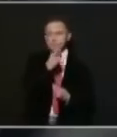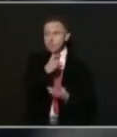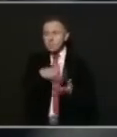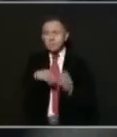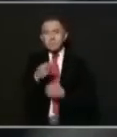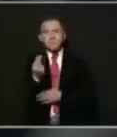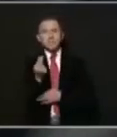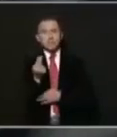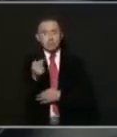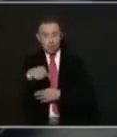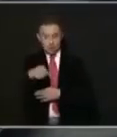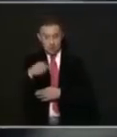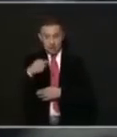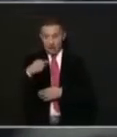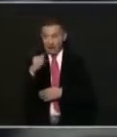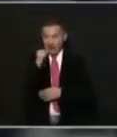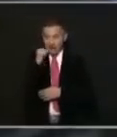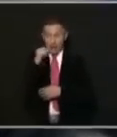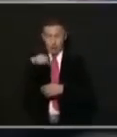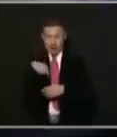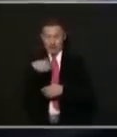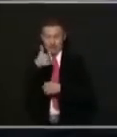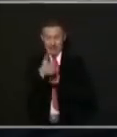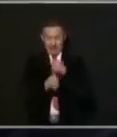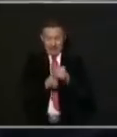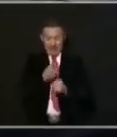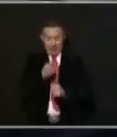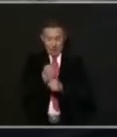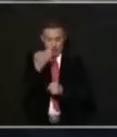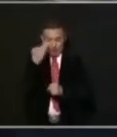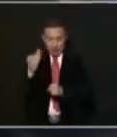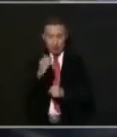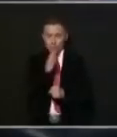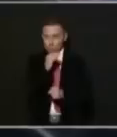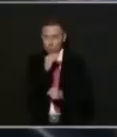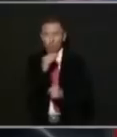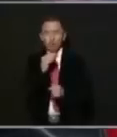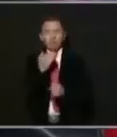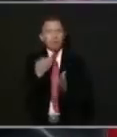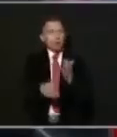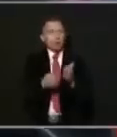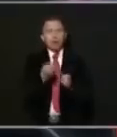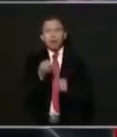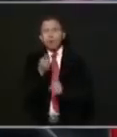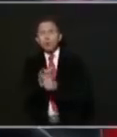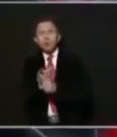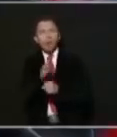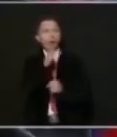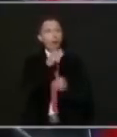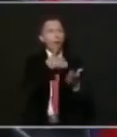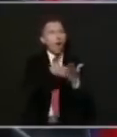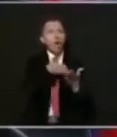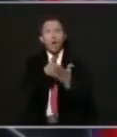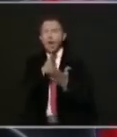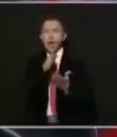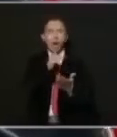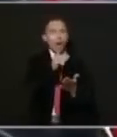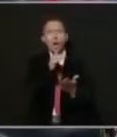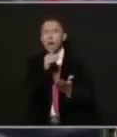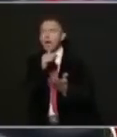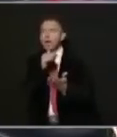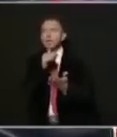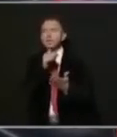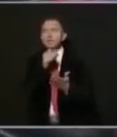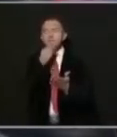acaba oportunidades. Se fueron a buscar la vida a Estados Unidos. Y ahora